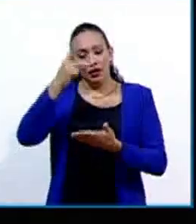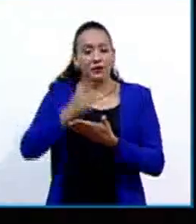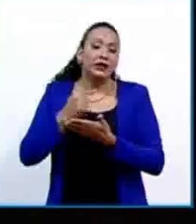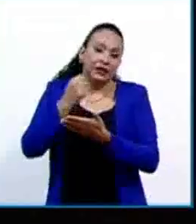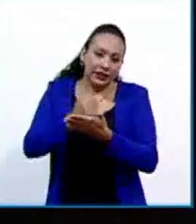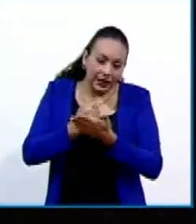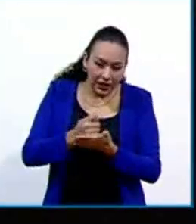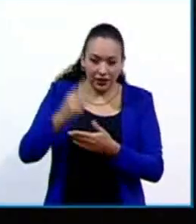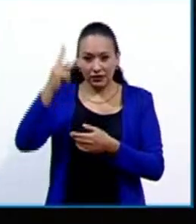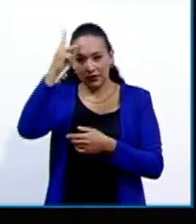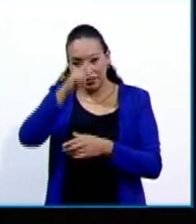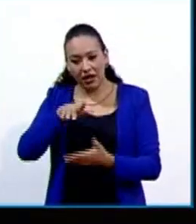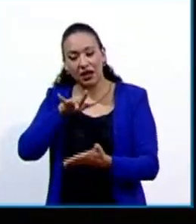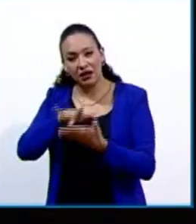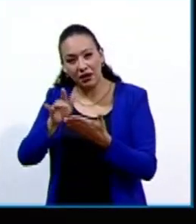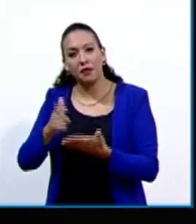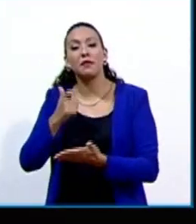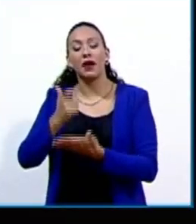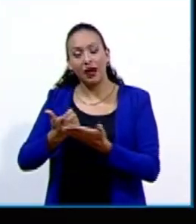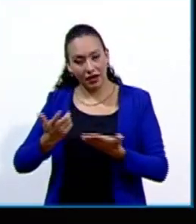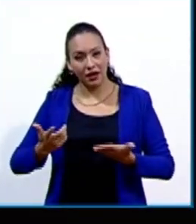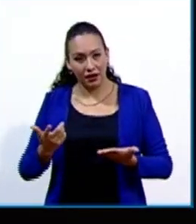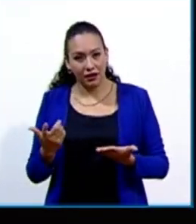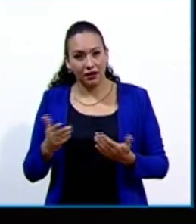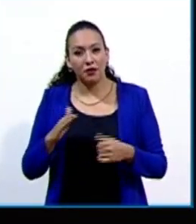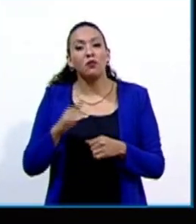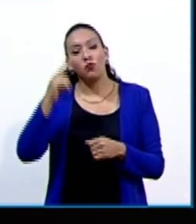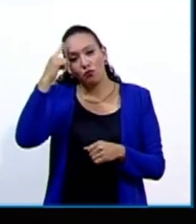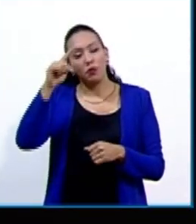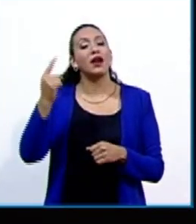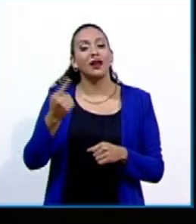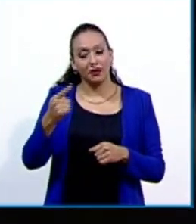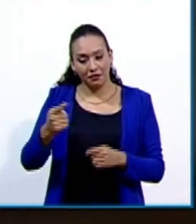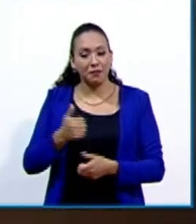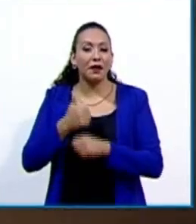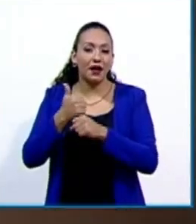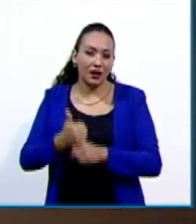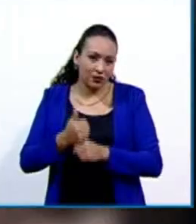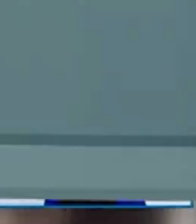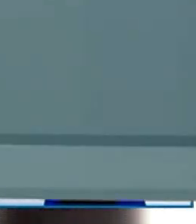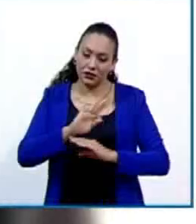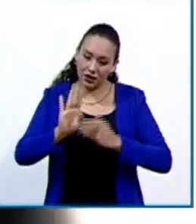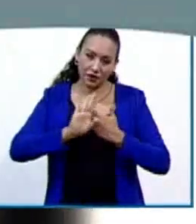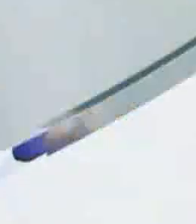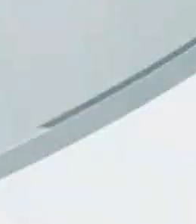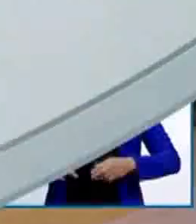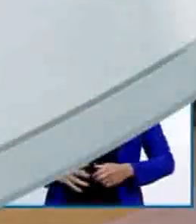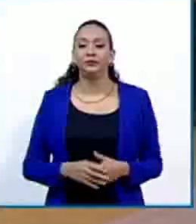e incluir medidas de no repetición para la víctima del delito.